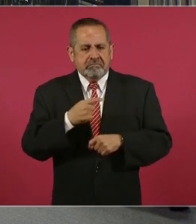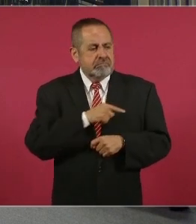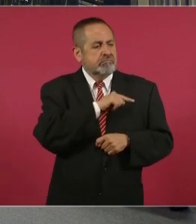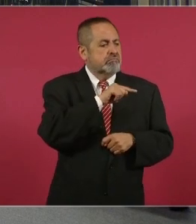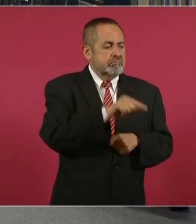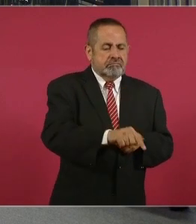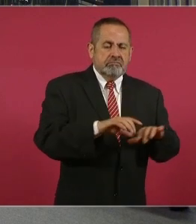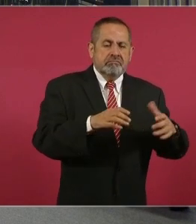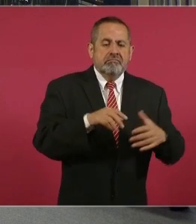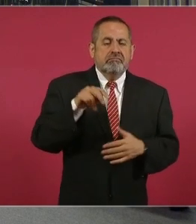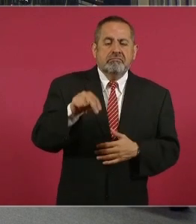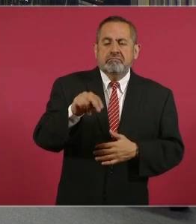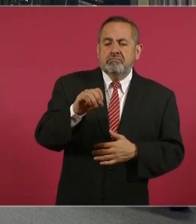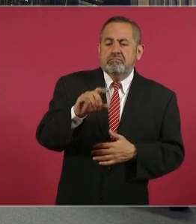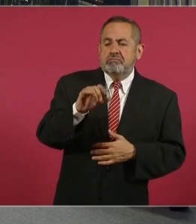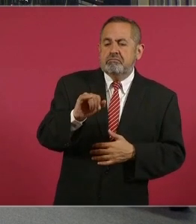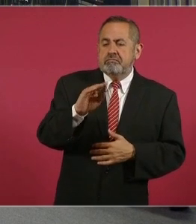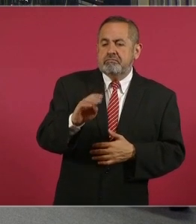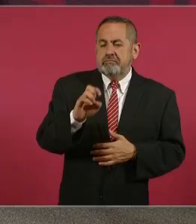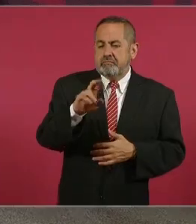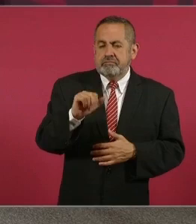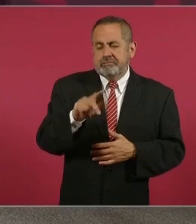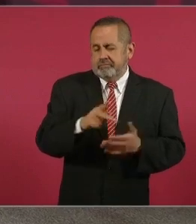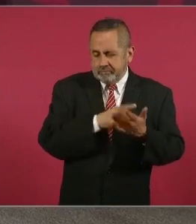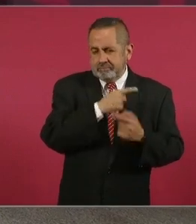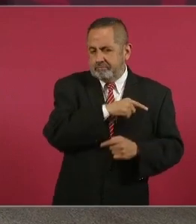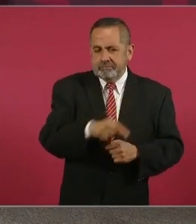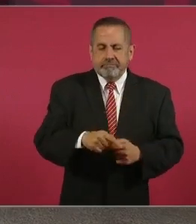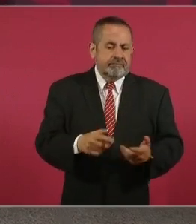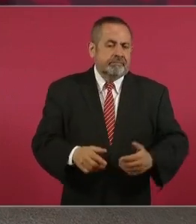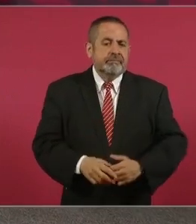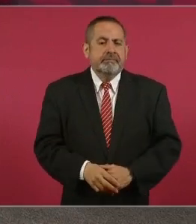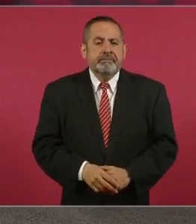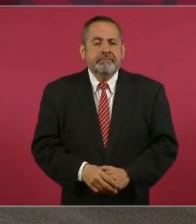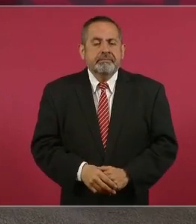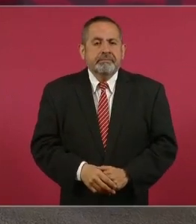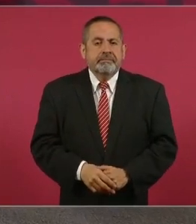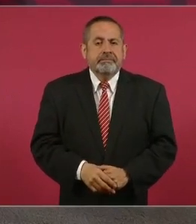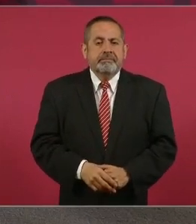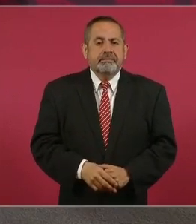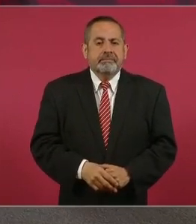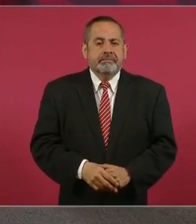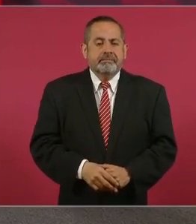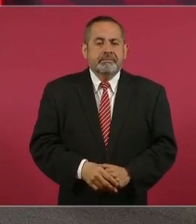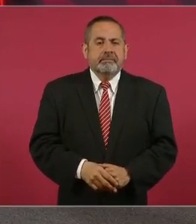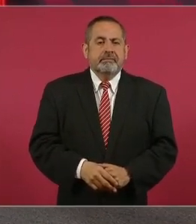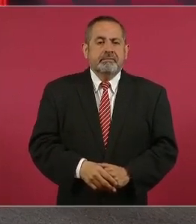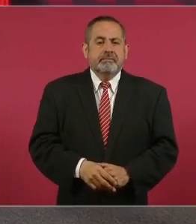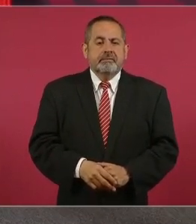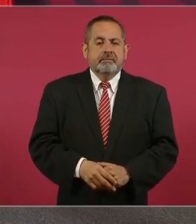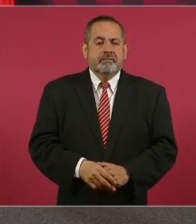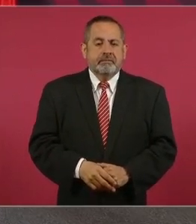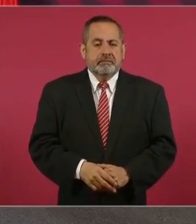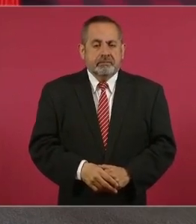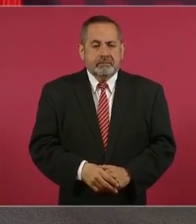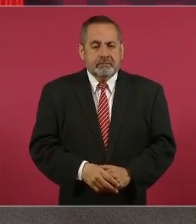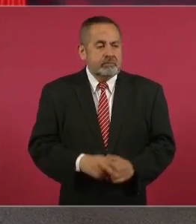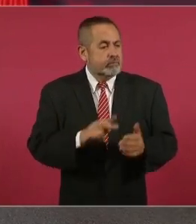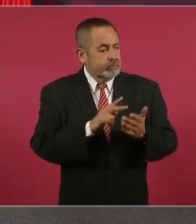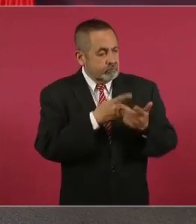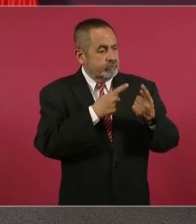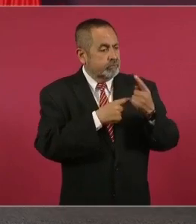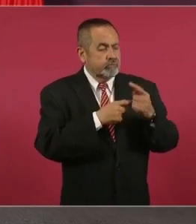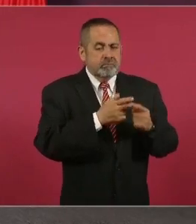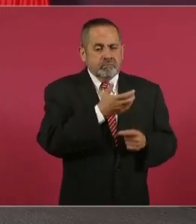los neoliberales. que regrese el